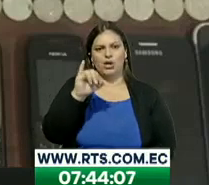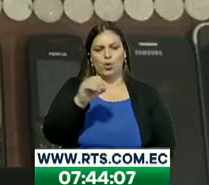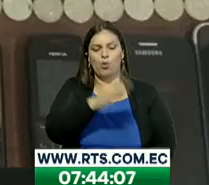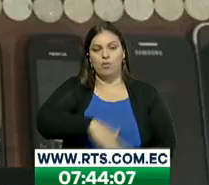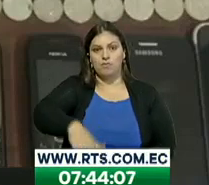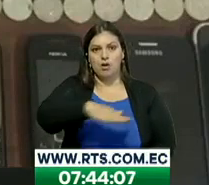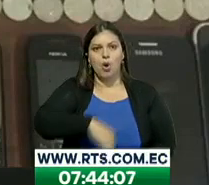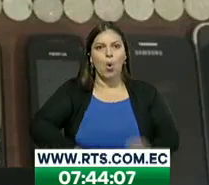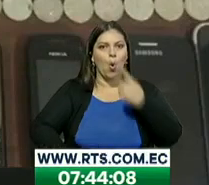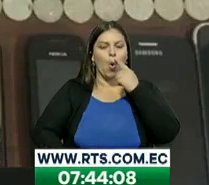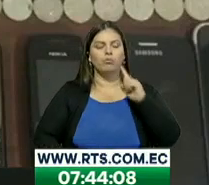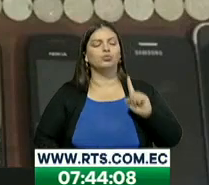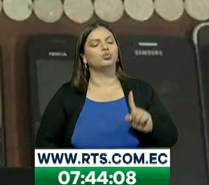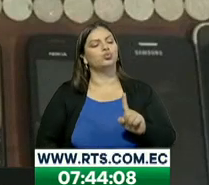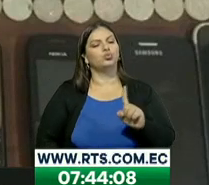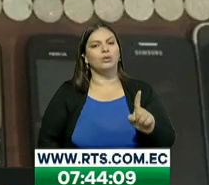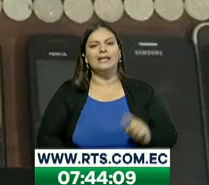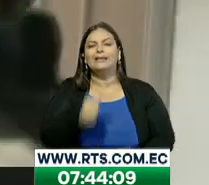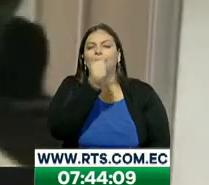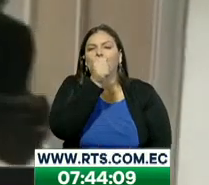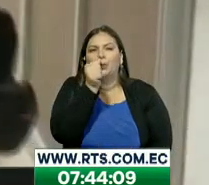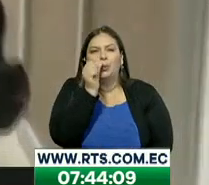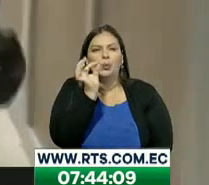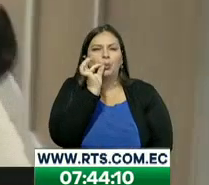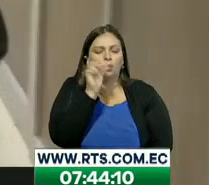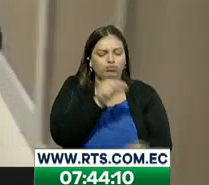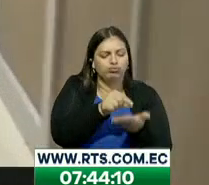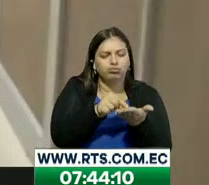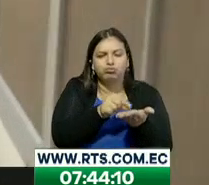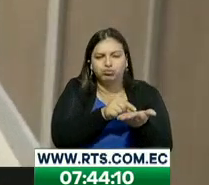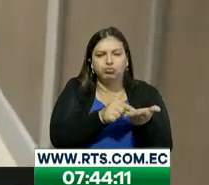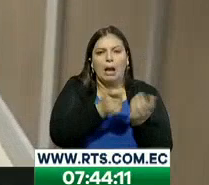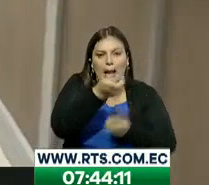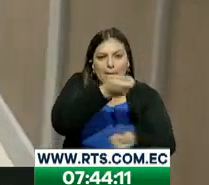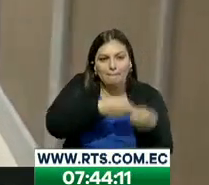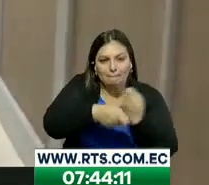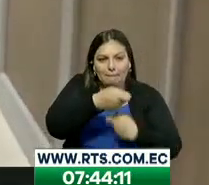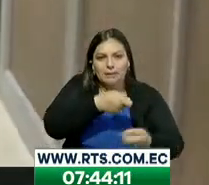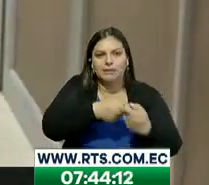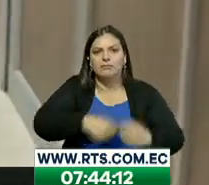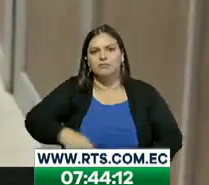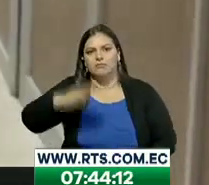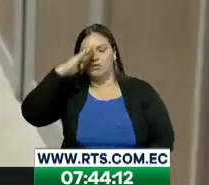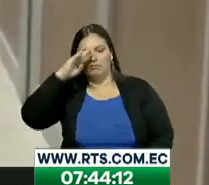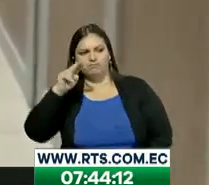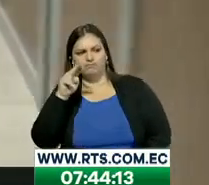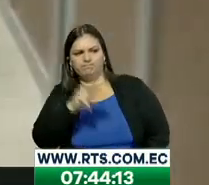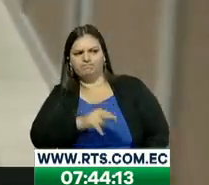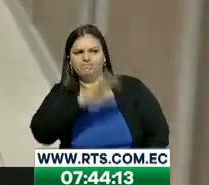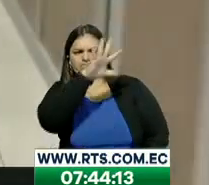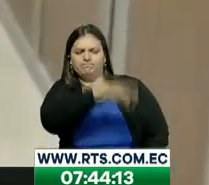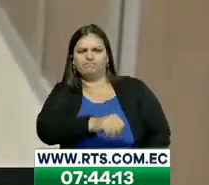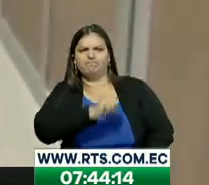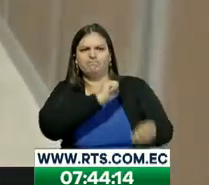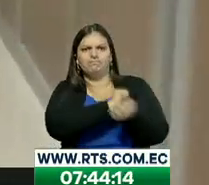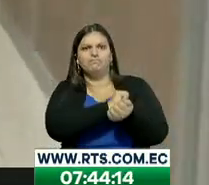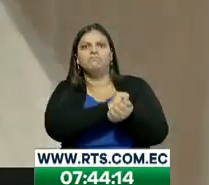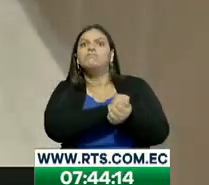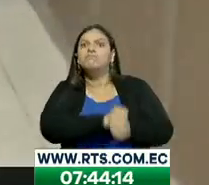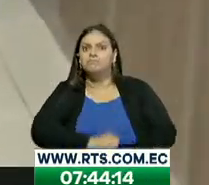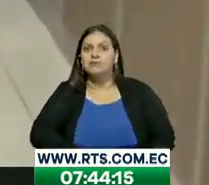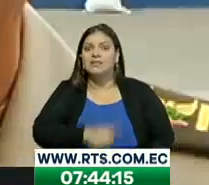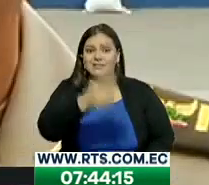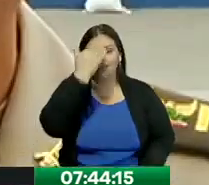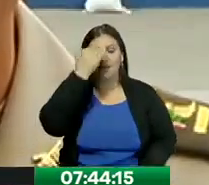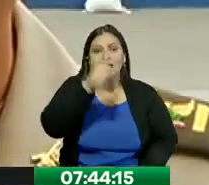sobres heroína, entre otras evidencias, que supuestamente vendía el alcaloide a estudiantes de un colegio de aquel sector del noroeste